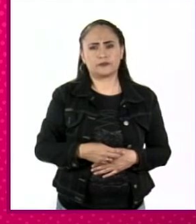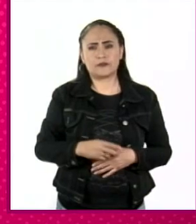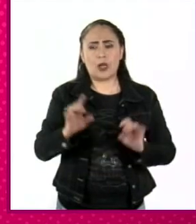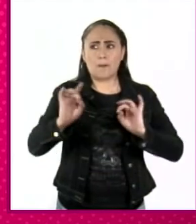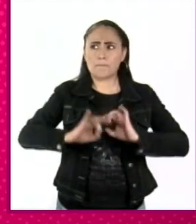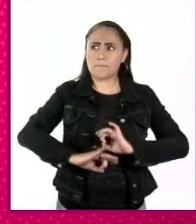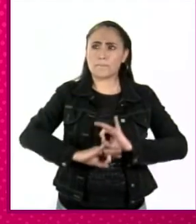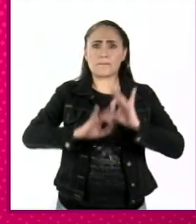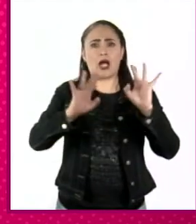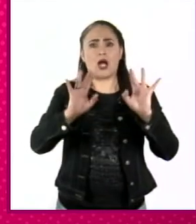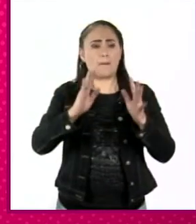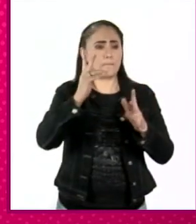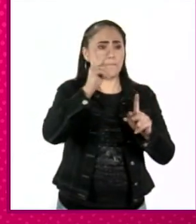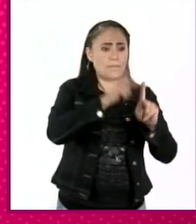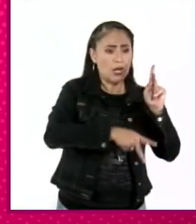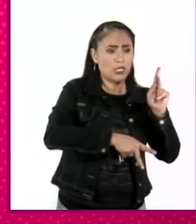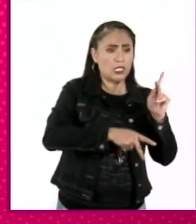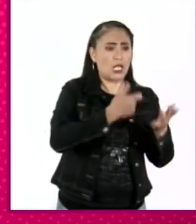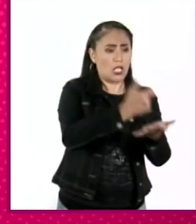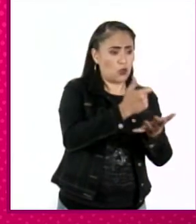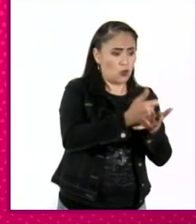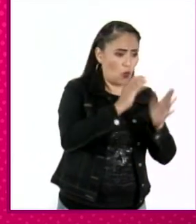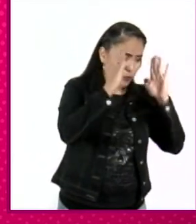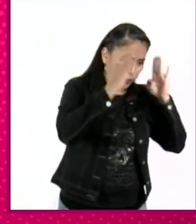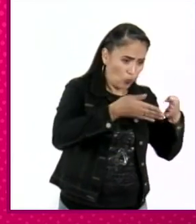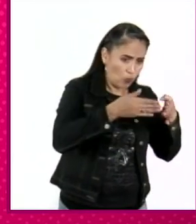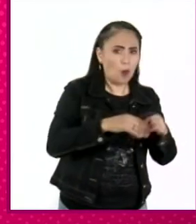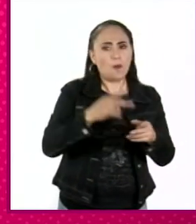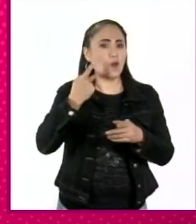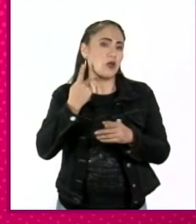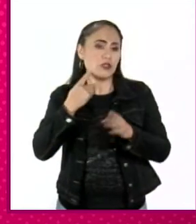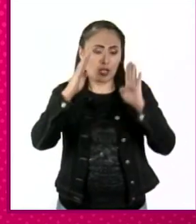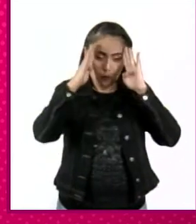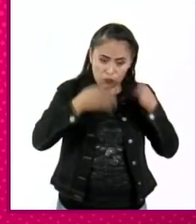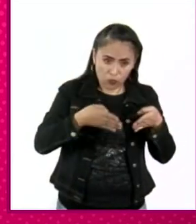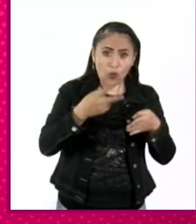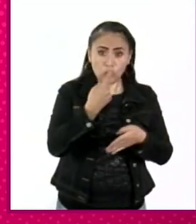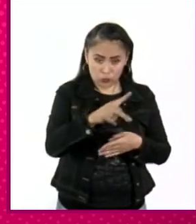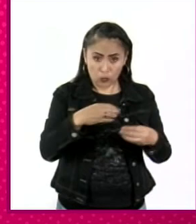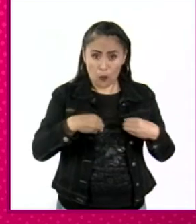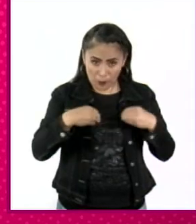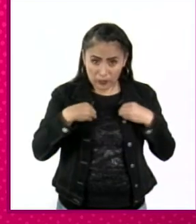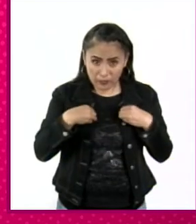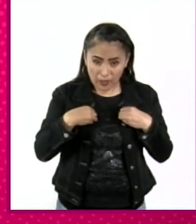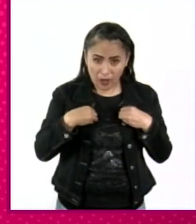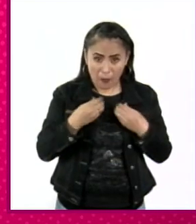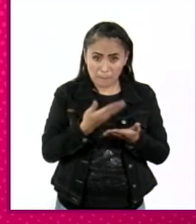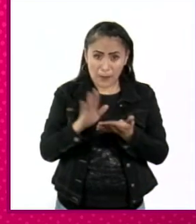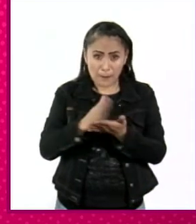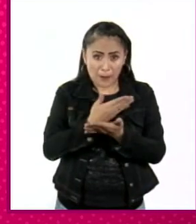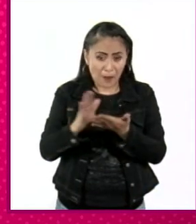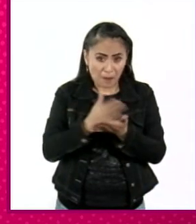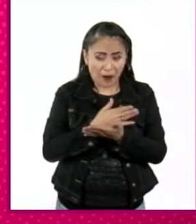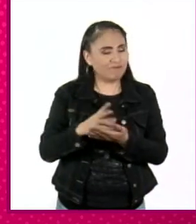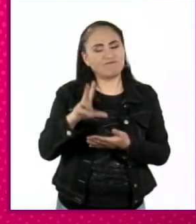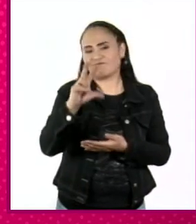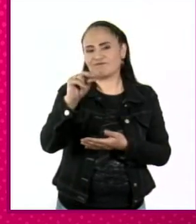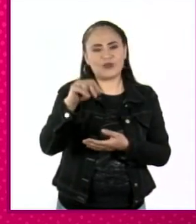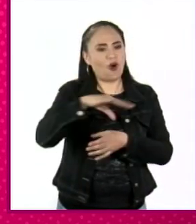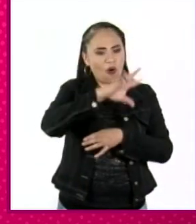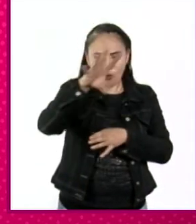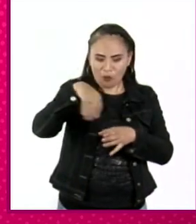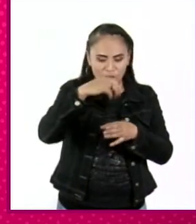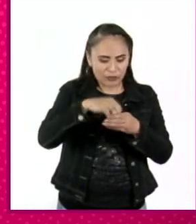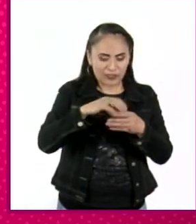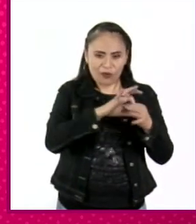manera fragmentada, como es historia económica, historia política. Todo está interrelacionado, y la visión a lo que